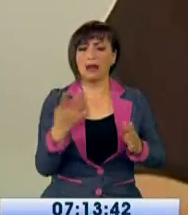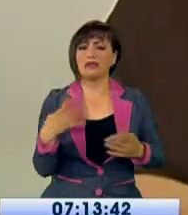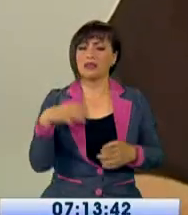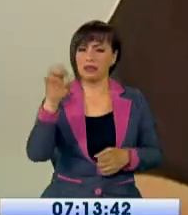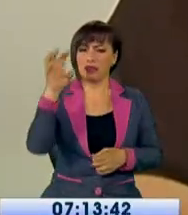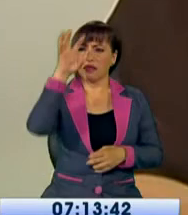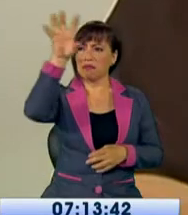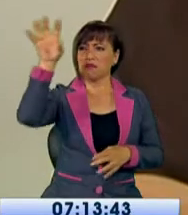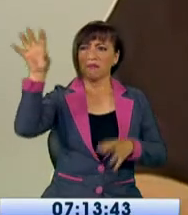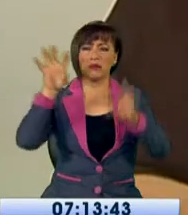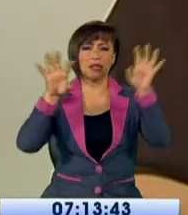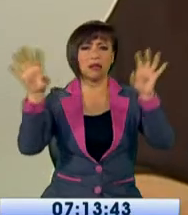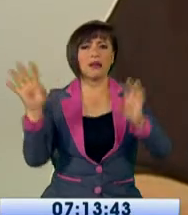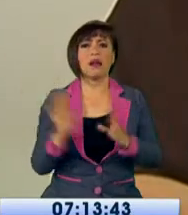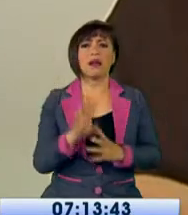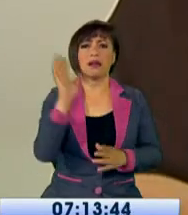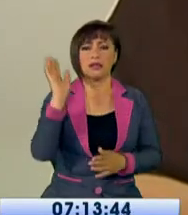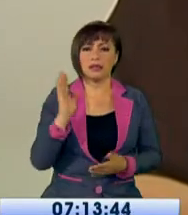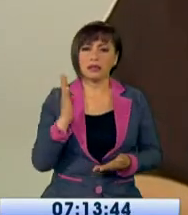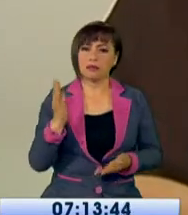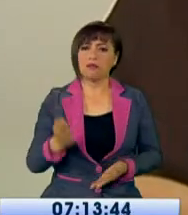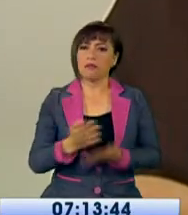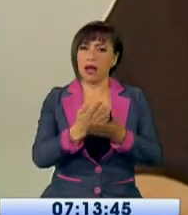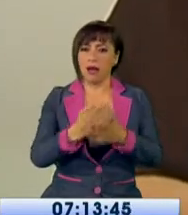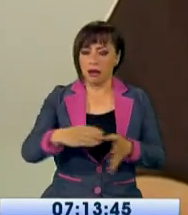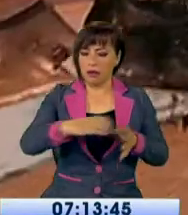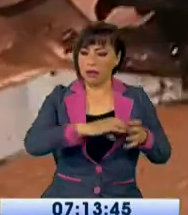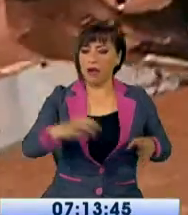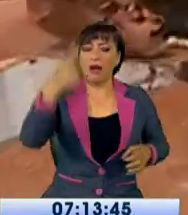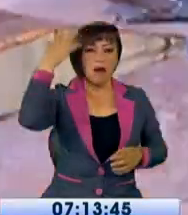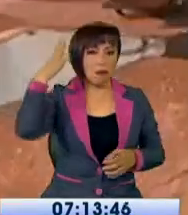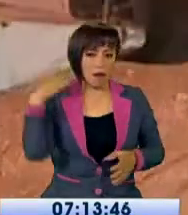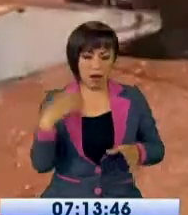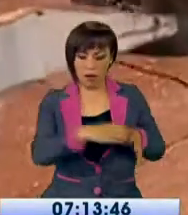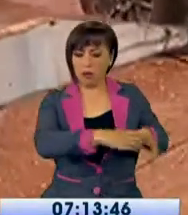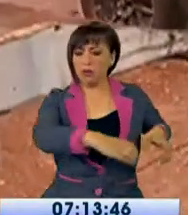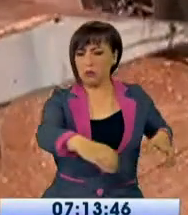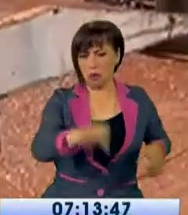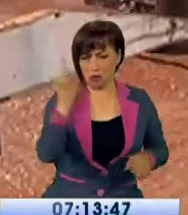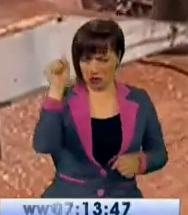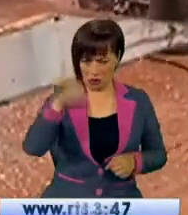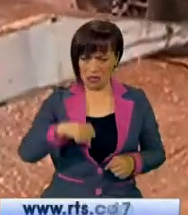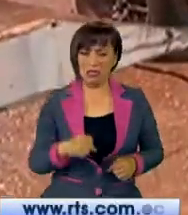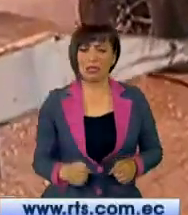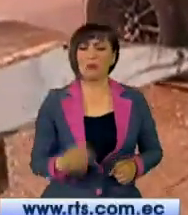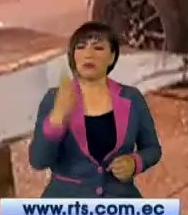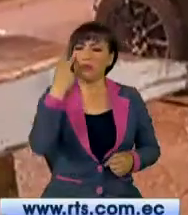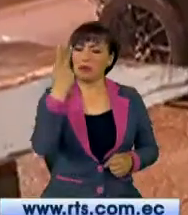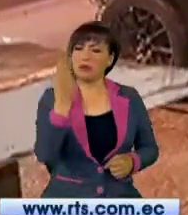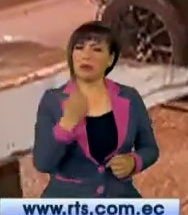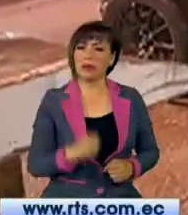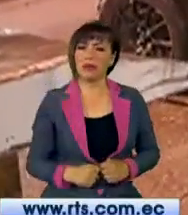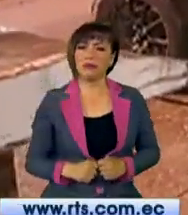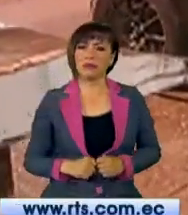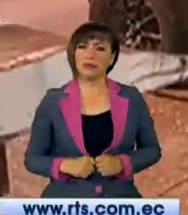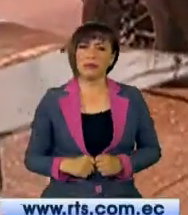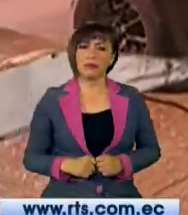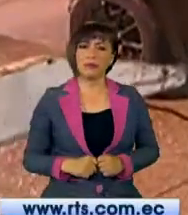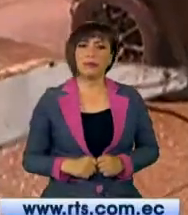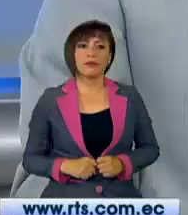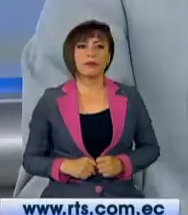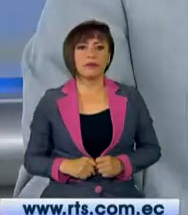los puentes, los muros de hormigón también están señalizados con amarillo y con negro. Informó Luxiola Salazar. informó Jorge